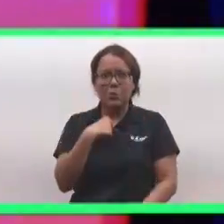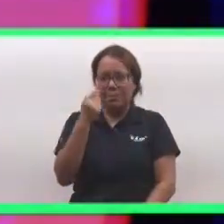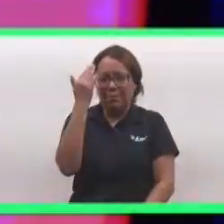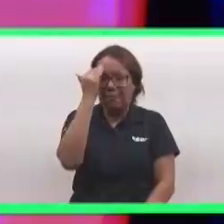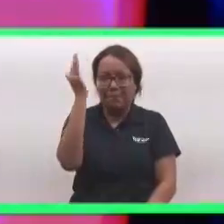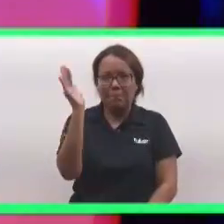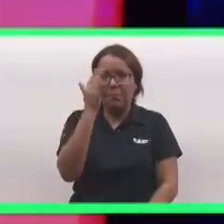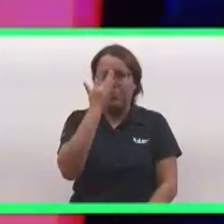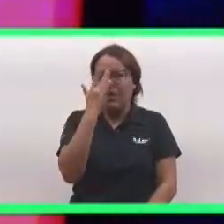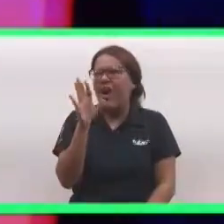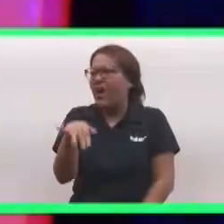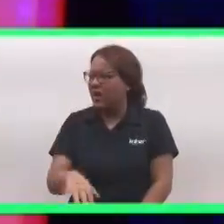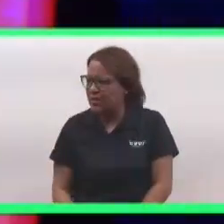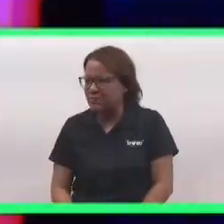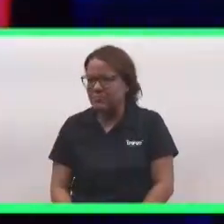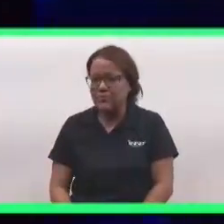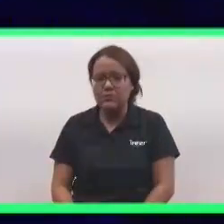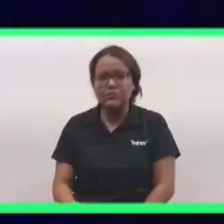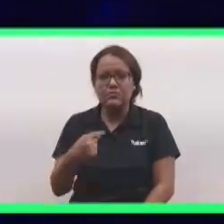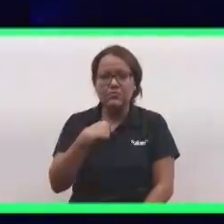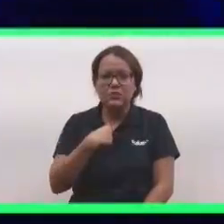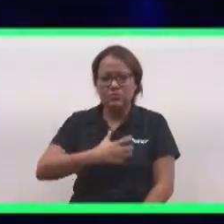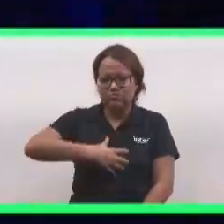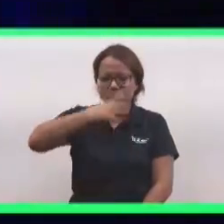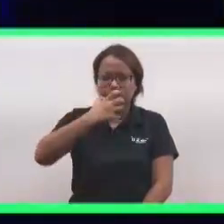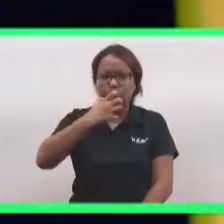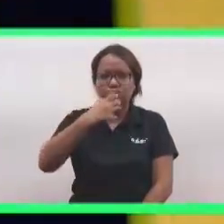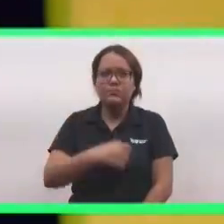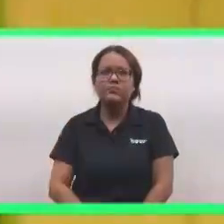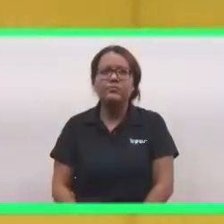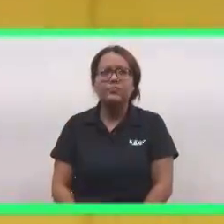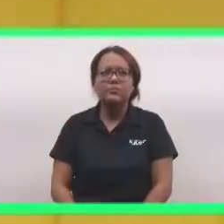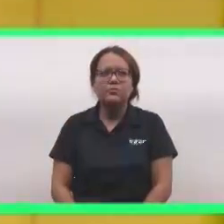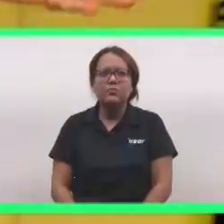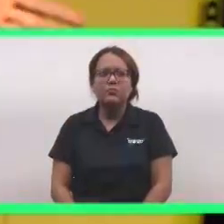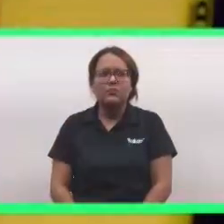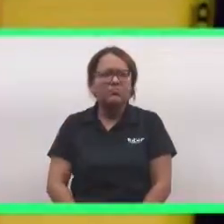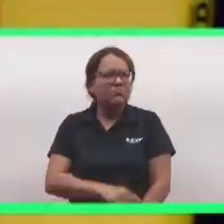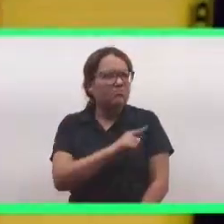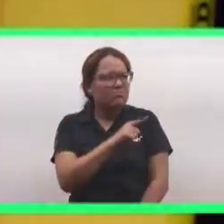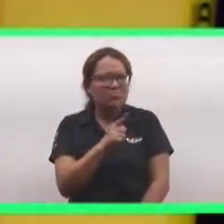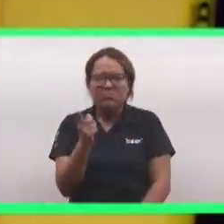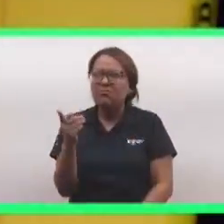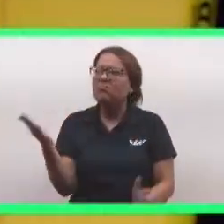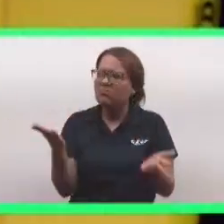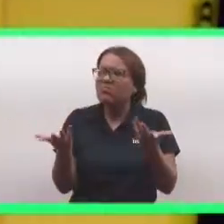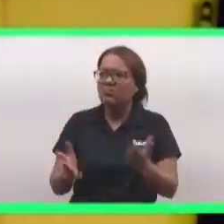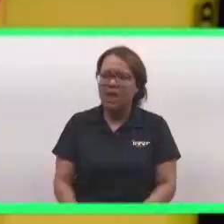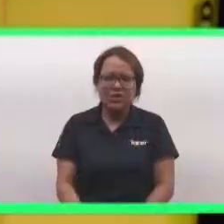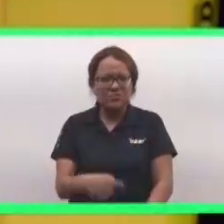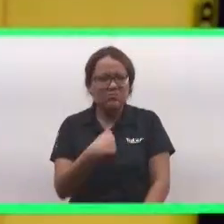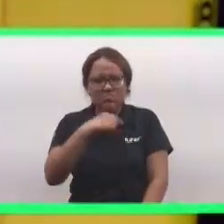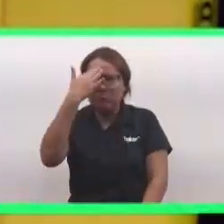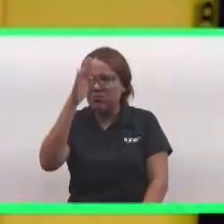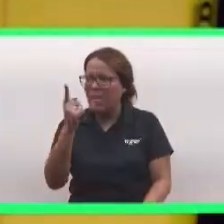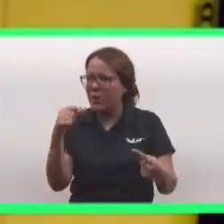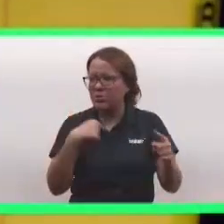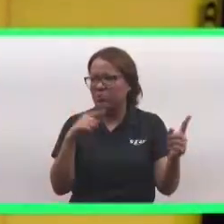conocemos. Ay, es que a mí me enoja. Aquí viene la pregunta. ¿Y qué te ha hecho? No, es que yo no lo conozco, pero es que solo verlo me cae